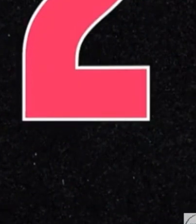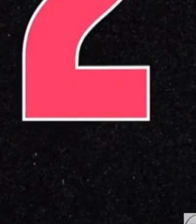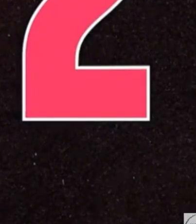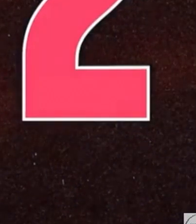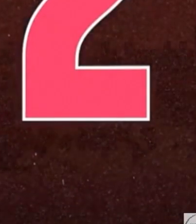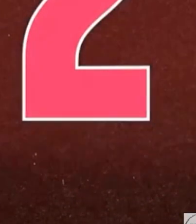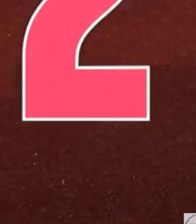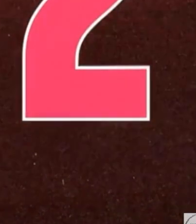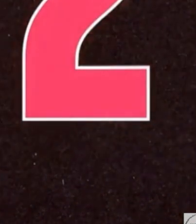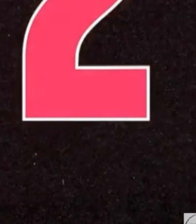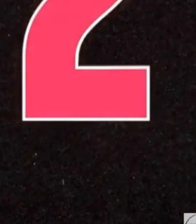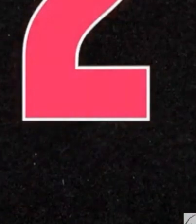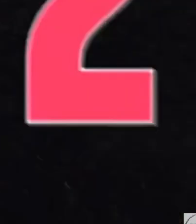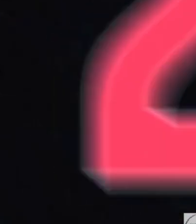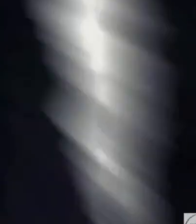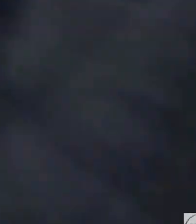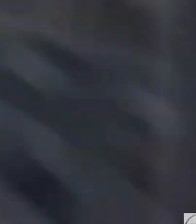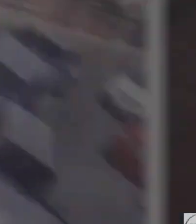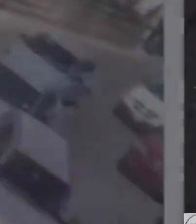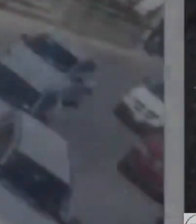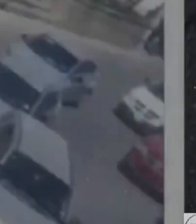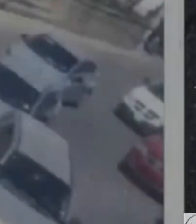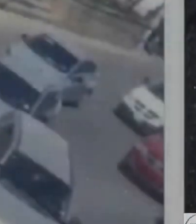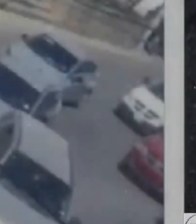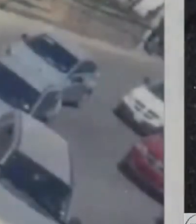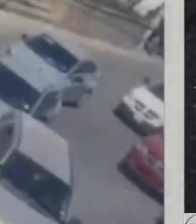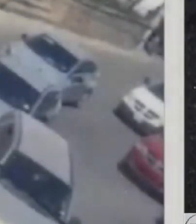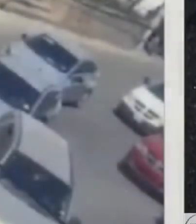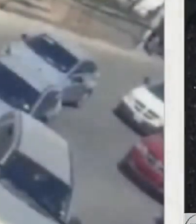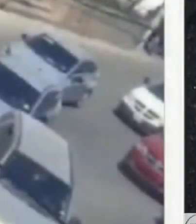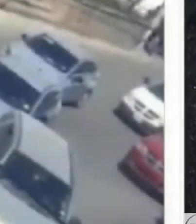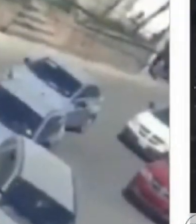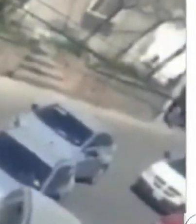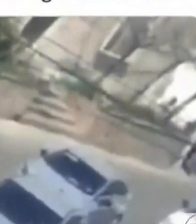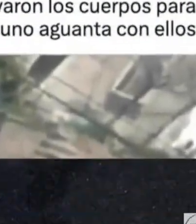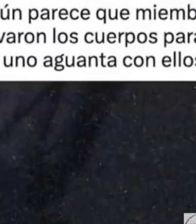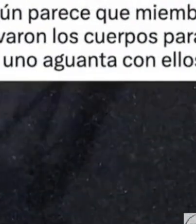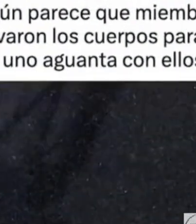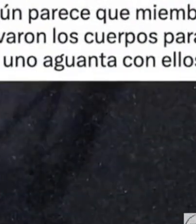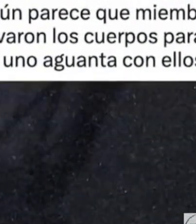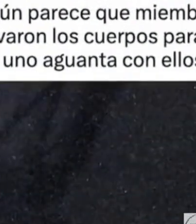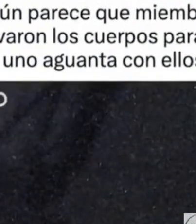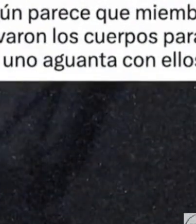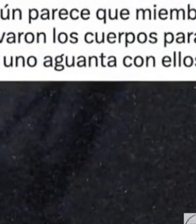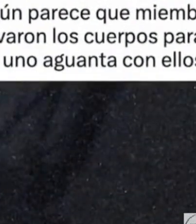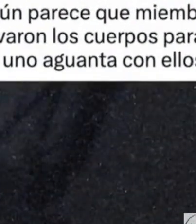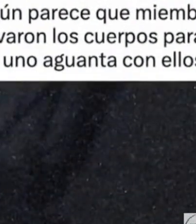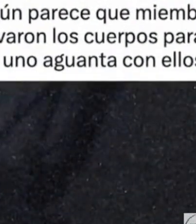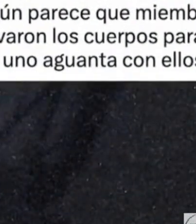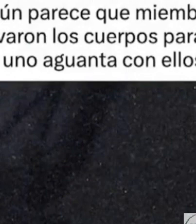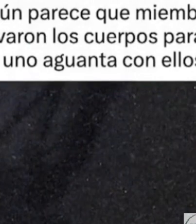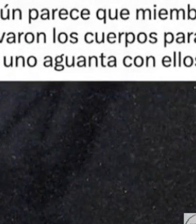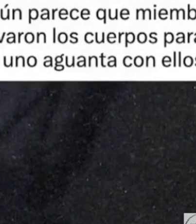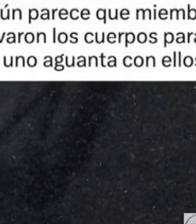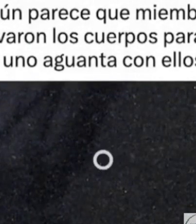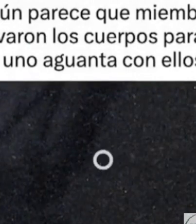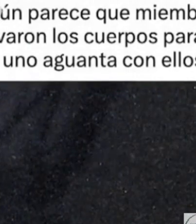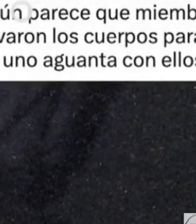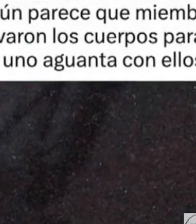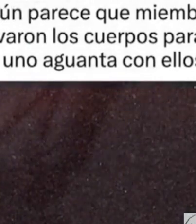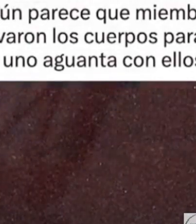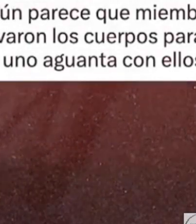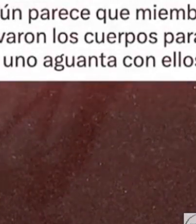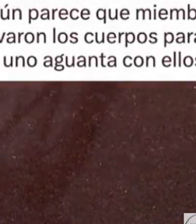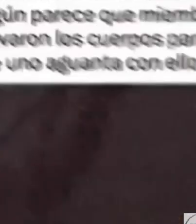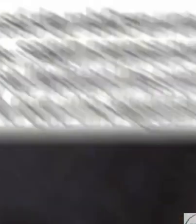confundidos con narcotraficantes. En redes sociales circularon noticias falsas sobre el secuestro de los ciudadanos estadounidenses.